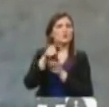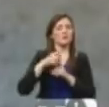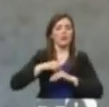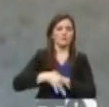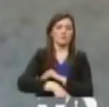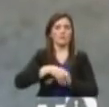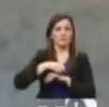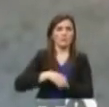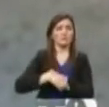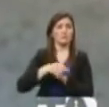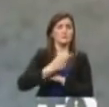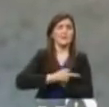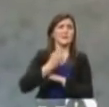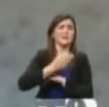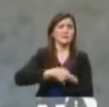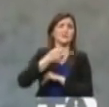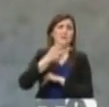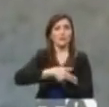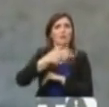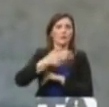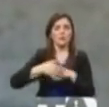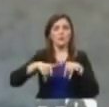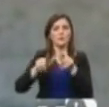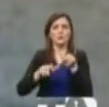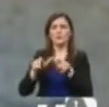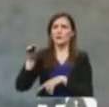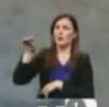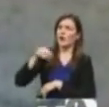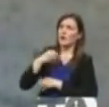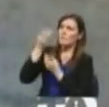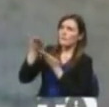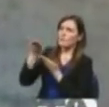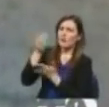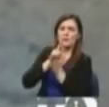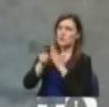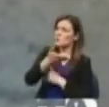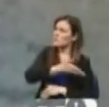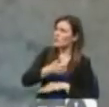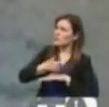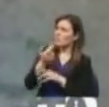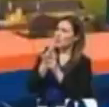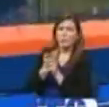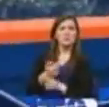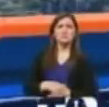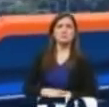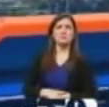agua desde hace varios días. Según nuestro televidente, ya han dado aviso a las autoridades sin recibir